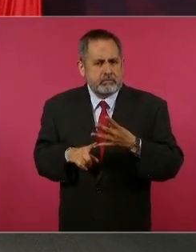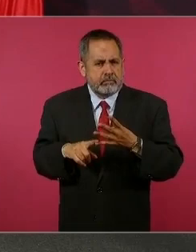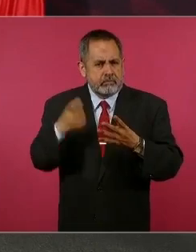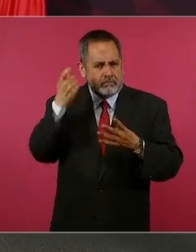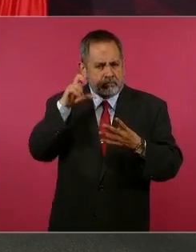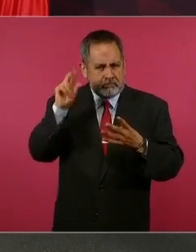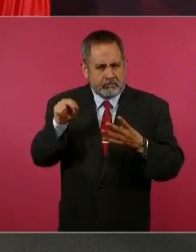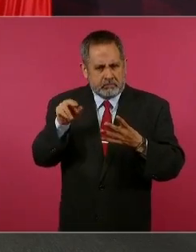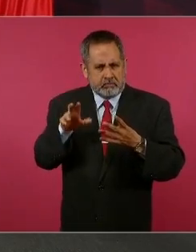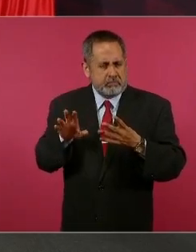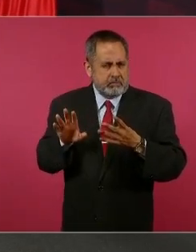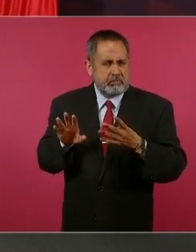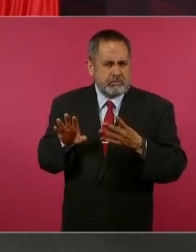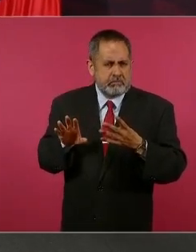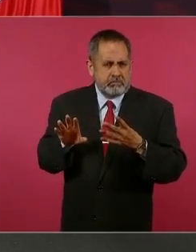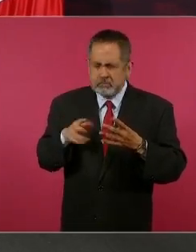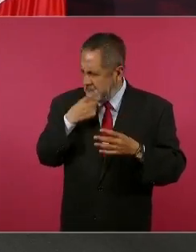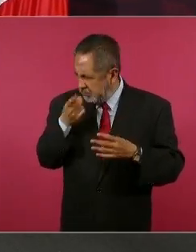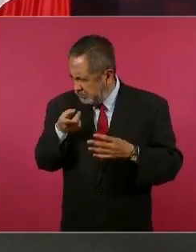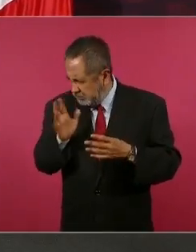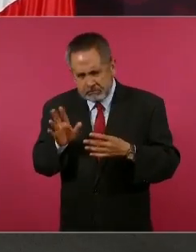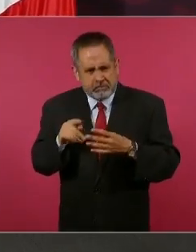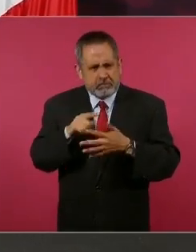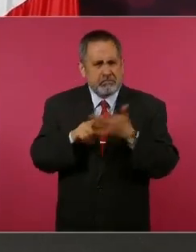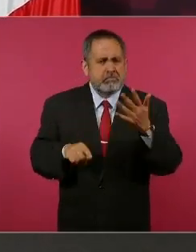Quintana Roo. Ya dije, ¿sí?